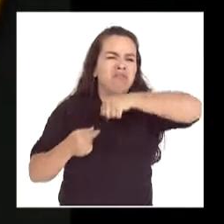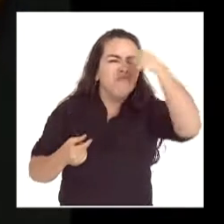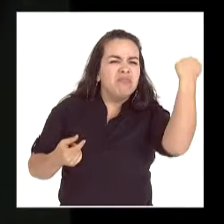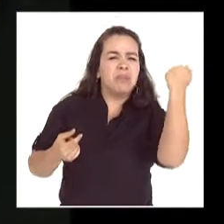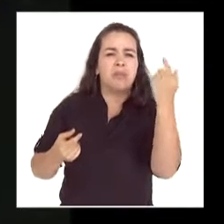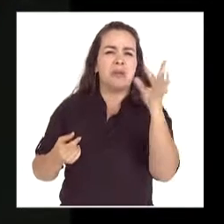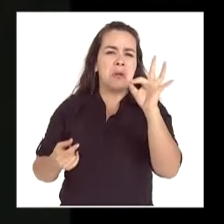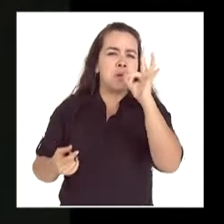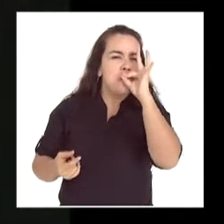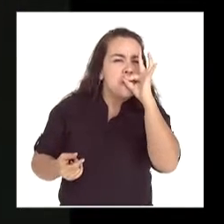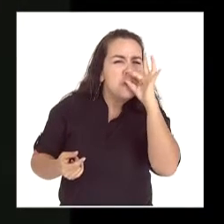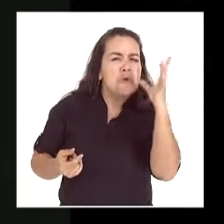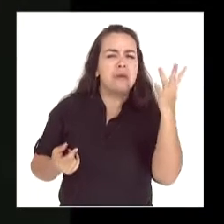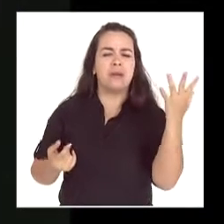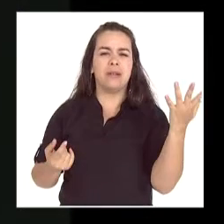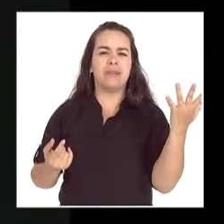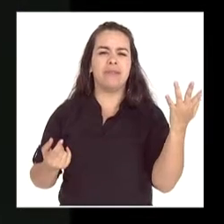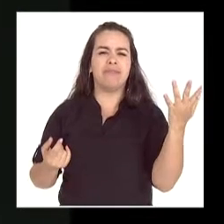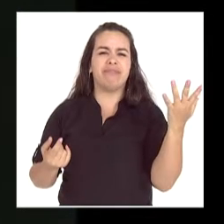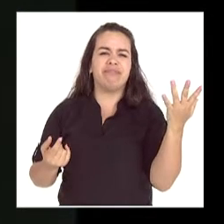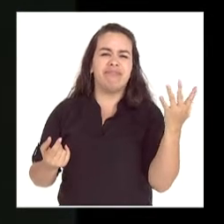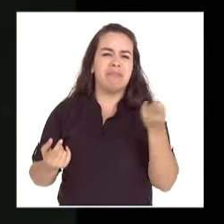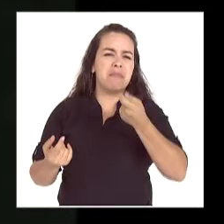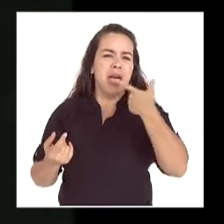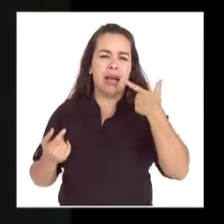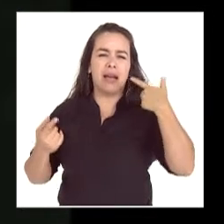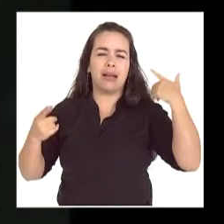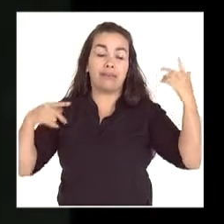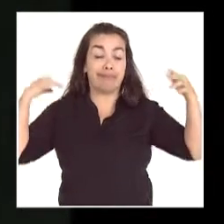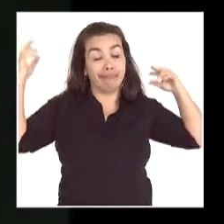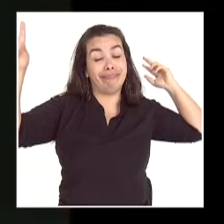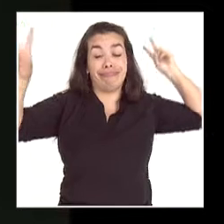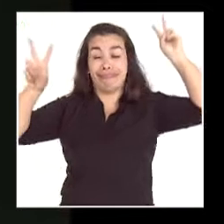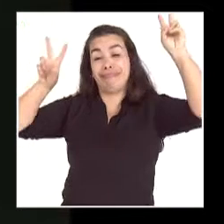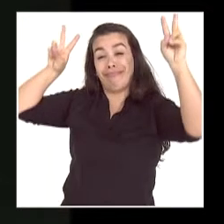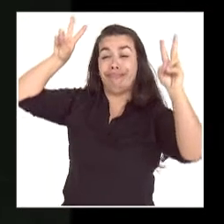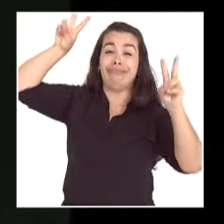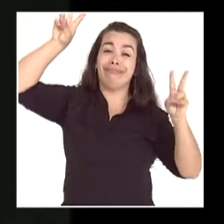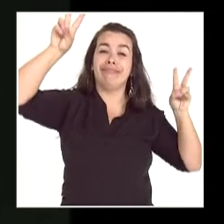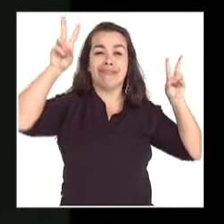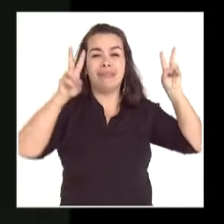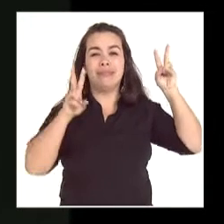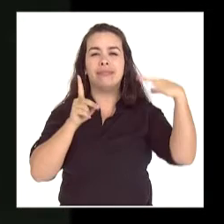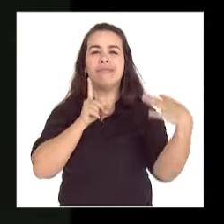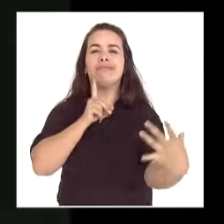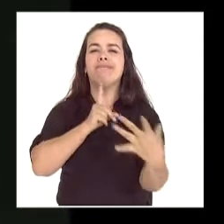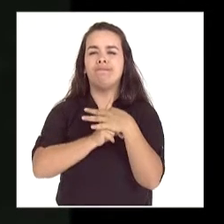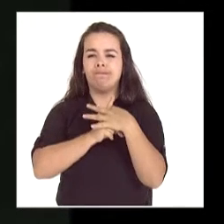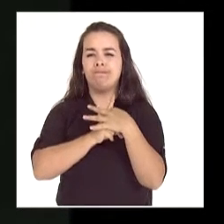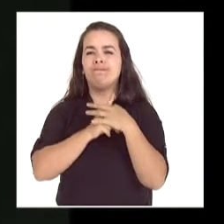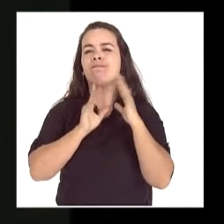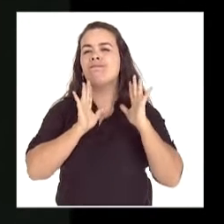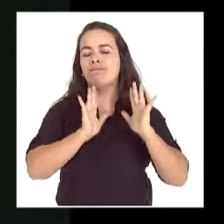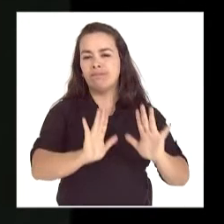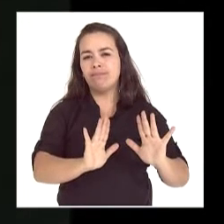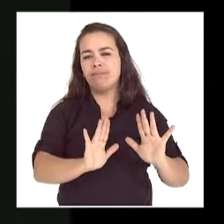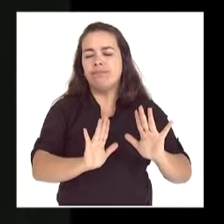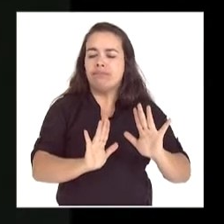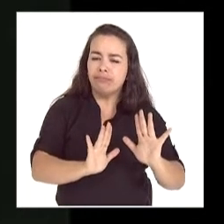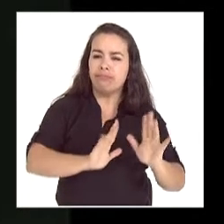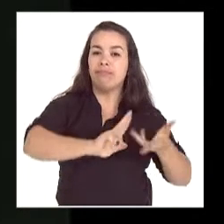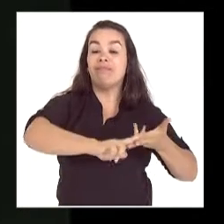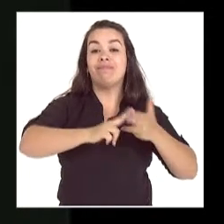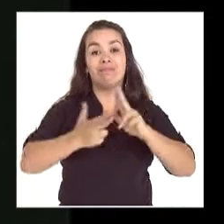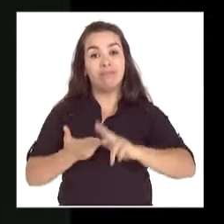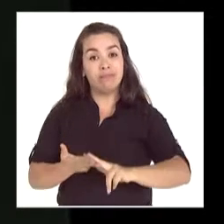sustancias de uso recreacional son condiciones que se